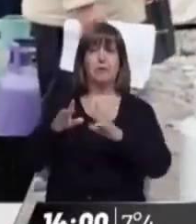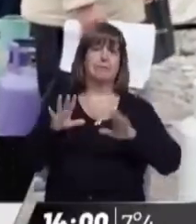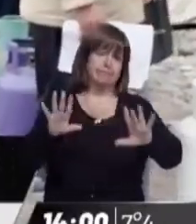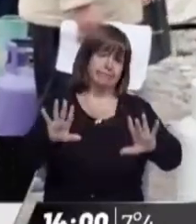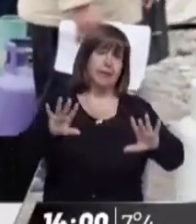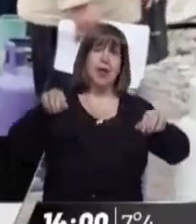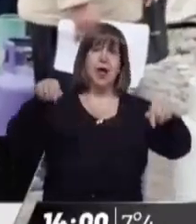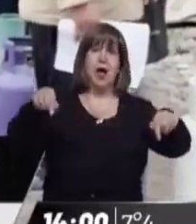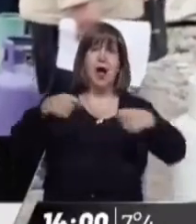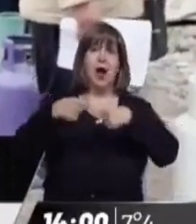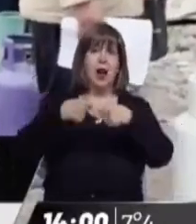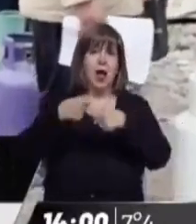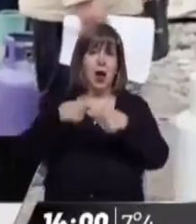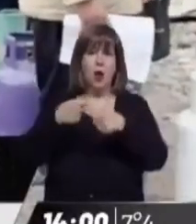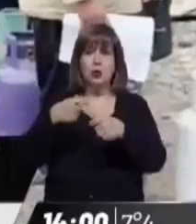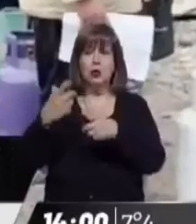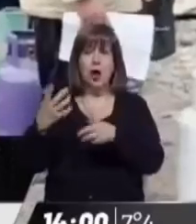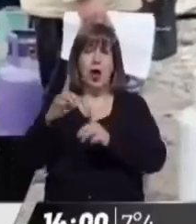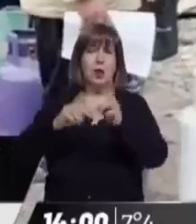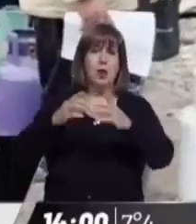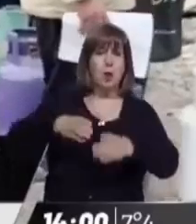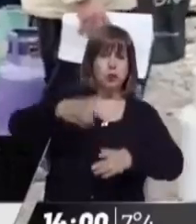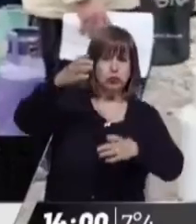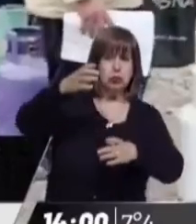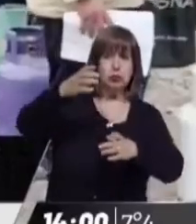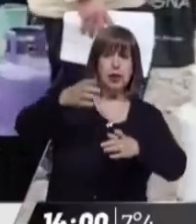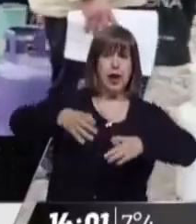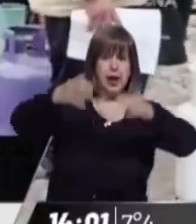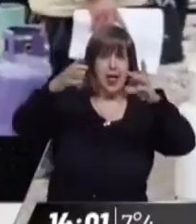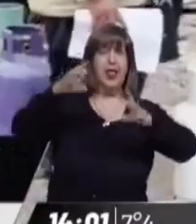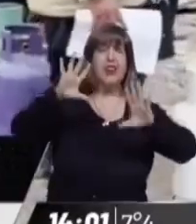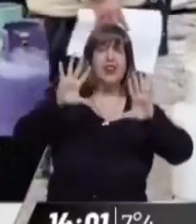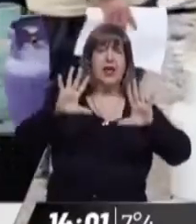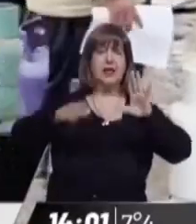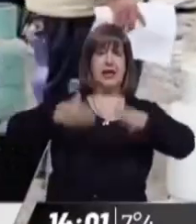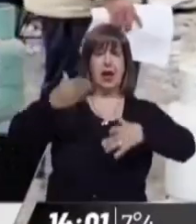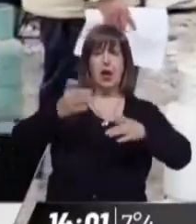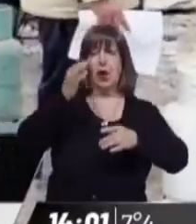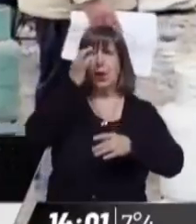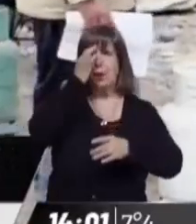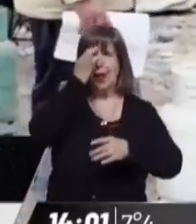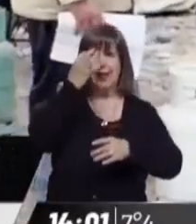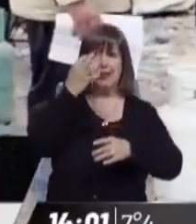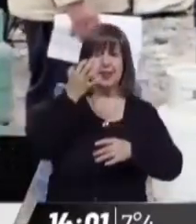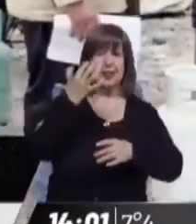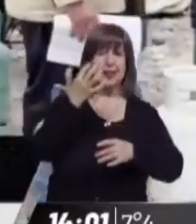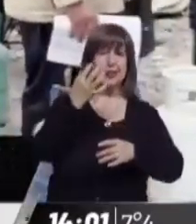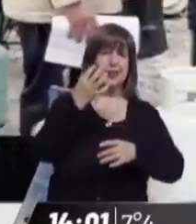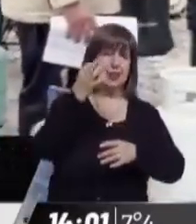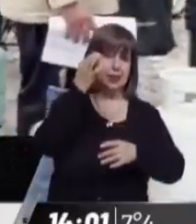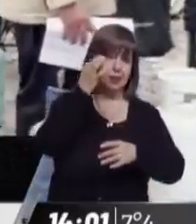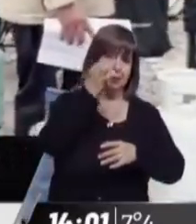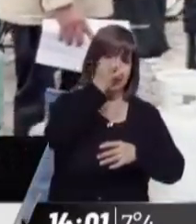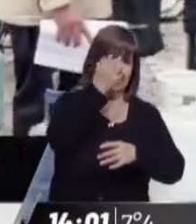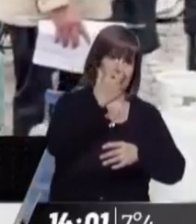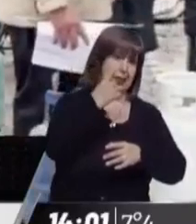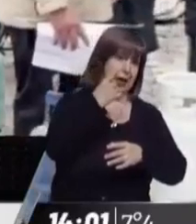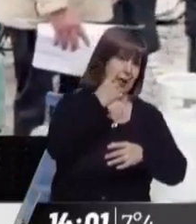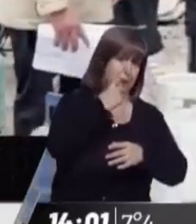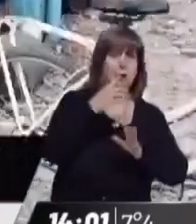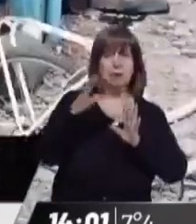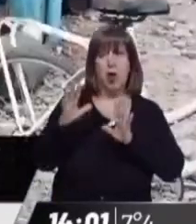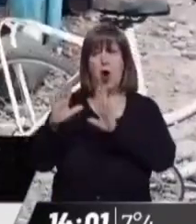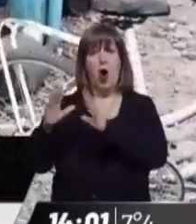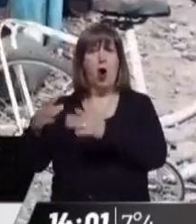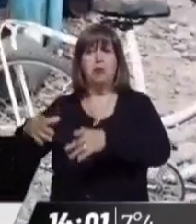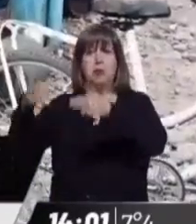los vecinos pueden encontrar la garrafa de 10 kilos a casi 20 mil pesos, acá la compran por 4.750. Es por eso,